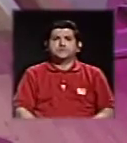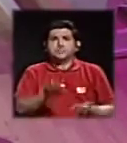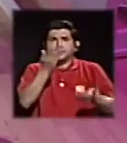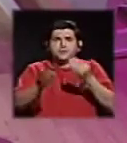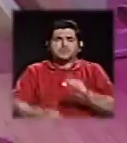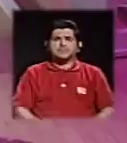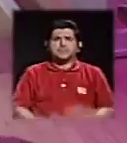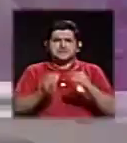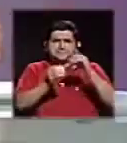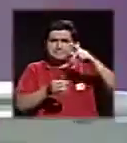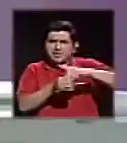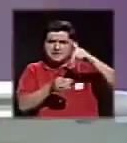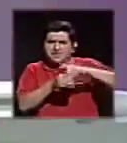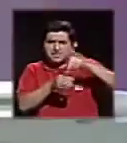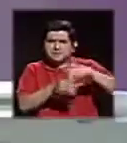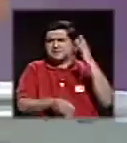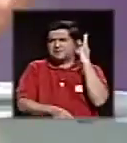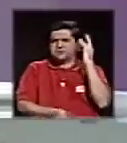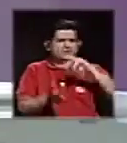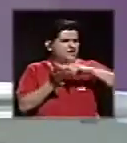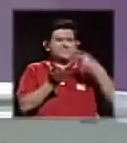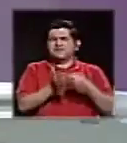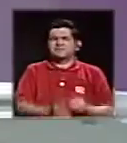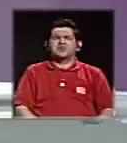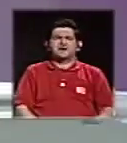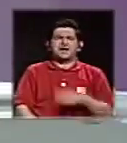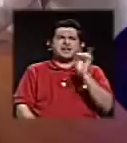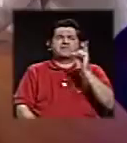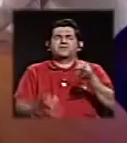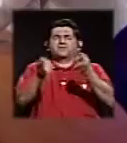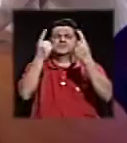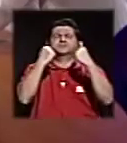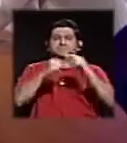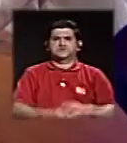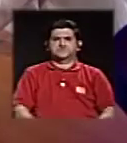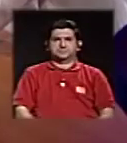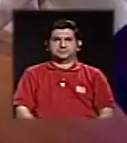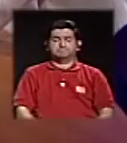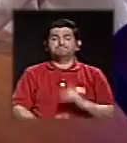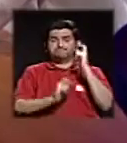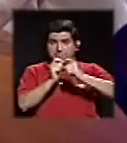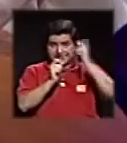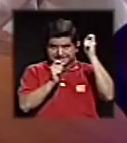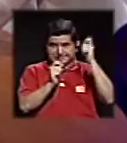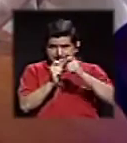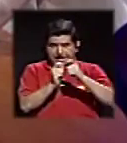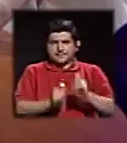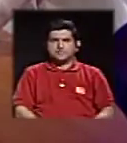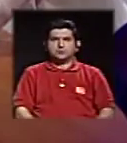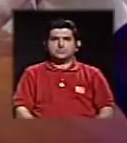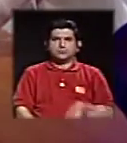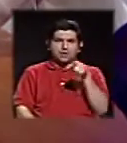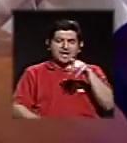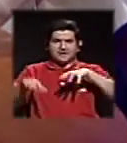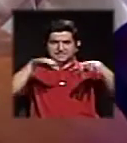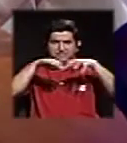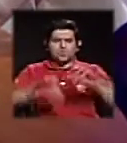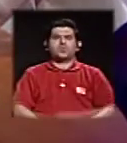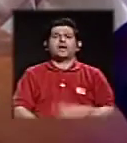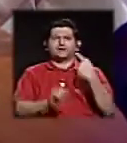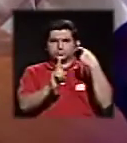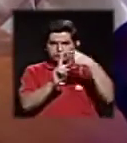más mayor participación a las mujeres de qué se trata y de dónde viene bueno precisamente eso es una acción afirmativa